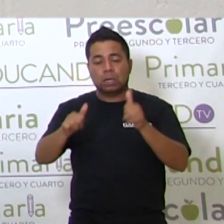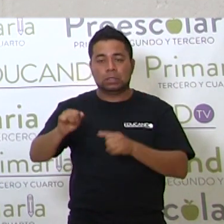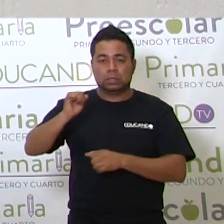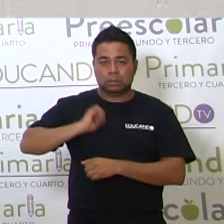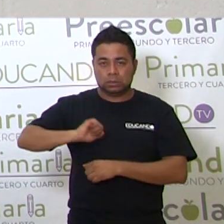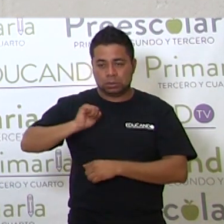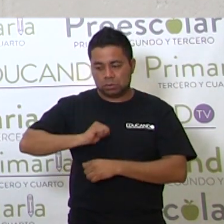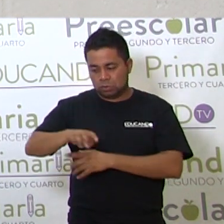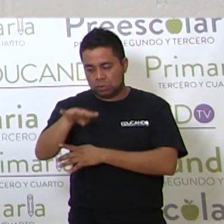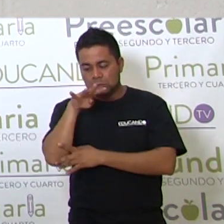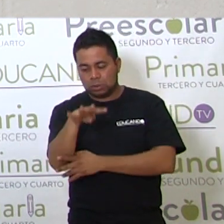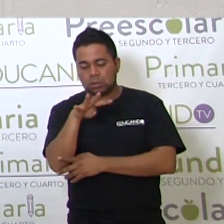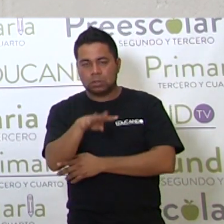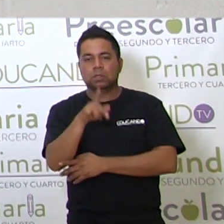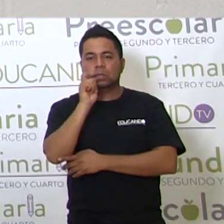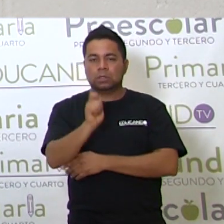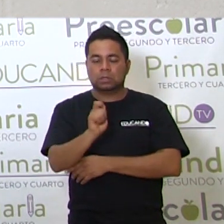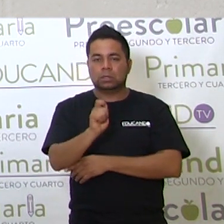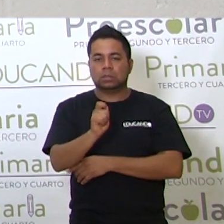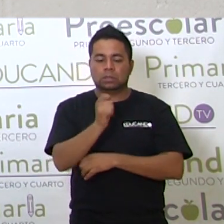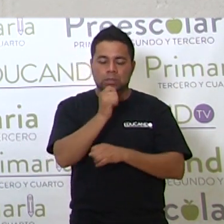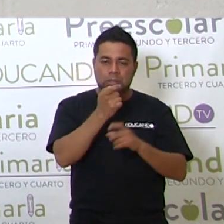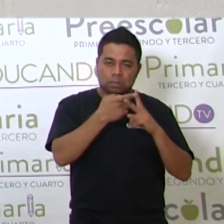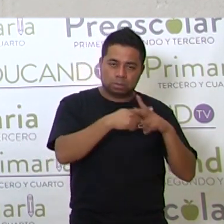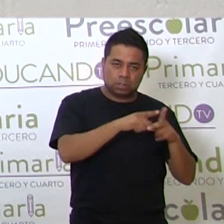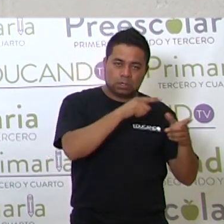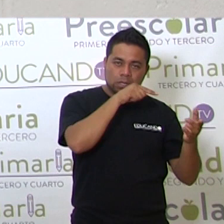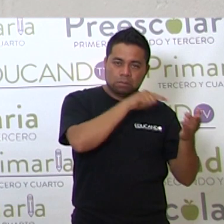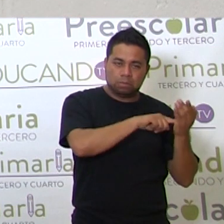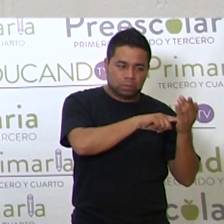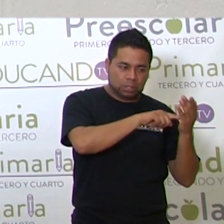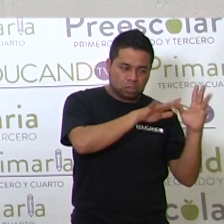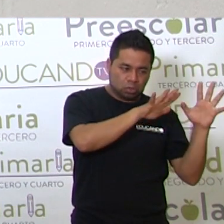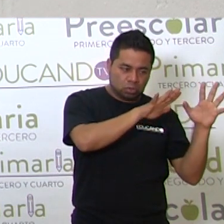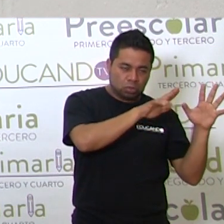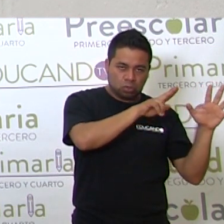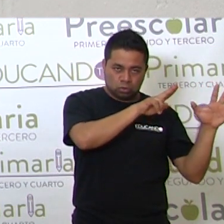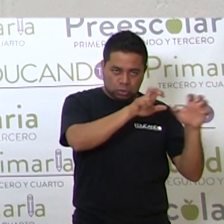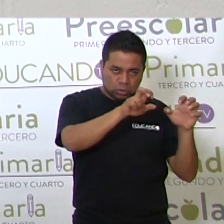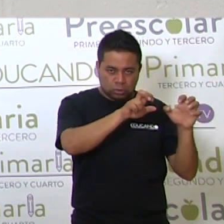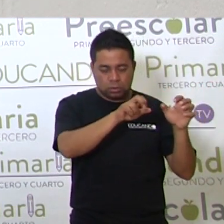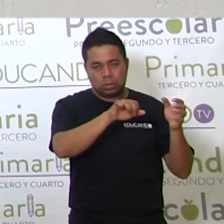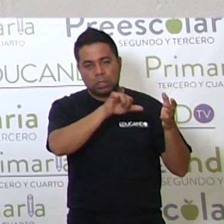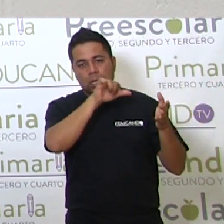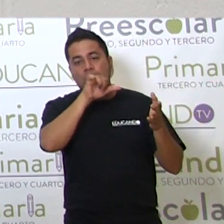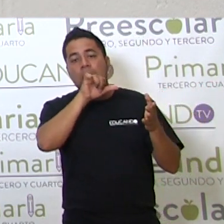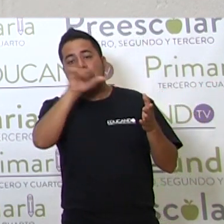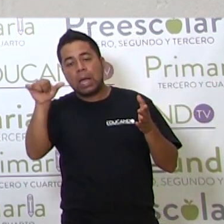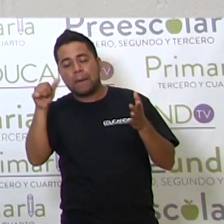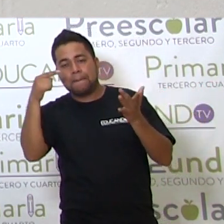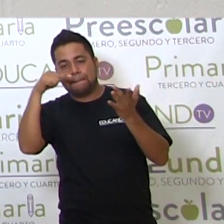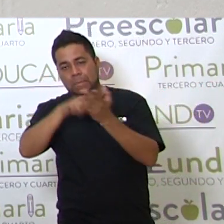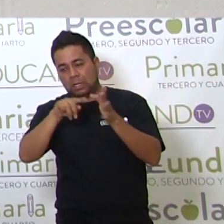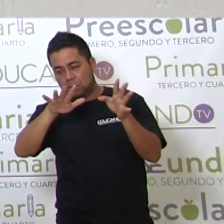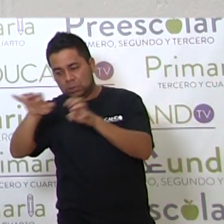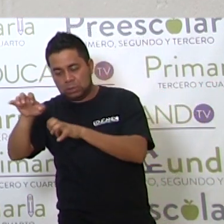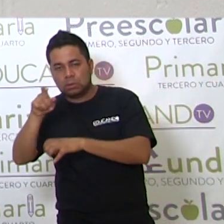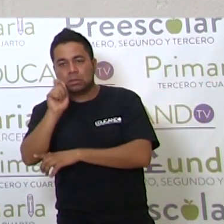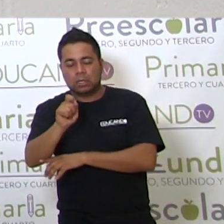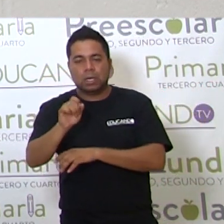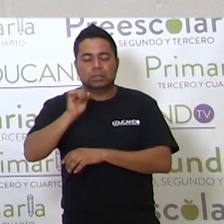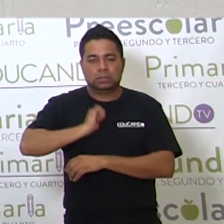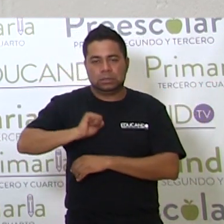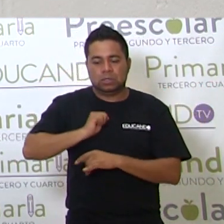XIX es a partir de 1800 a 1900, que es el siglo de la independencia. Entonces, ¿ahí qué